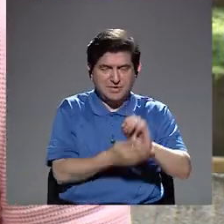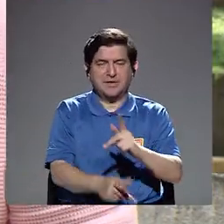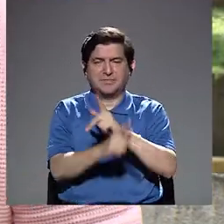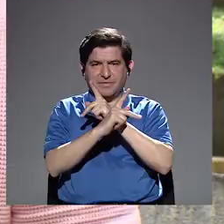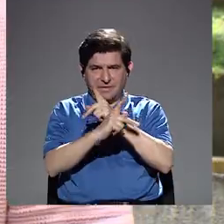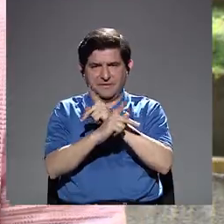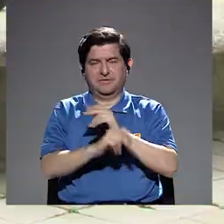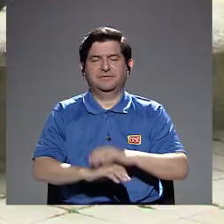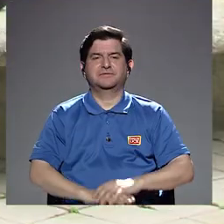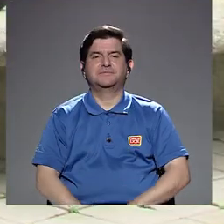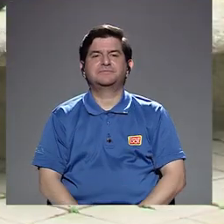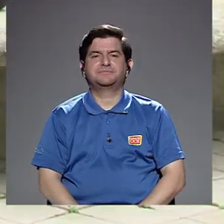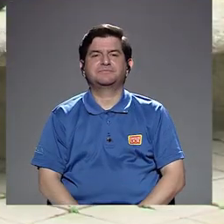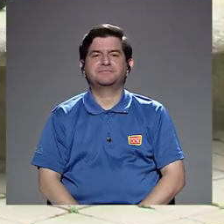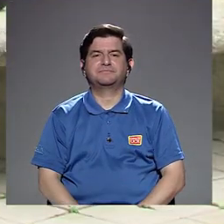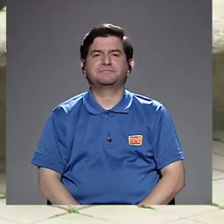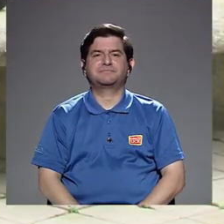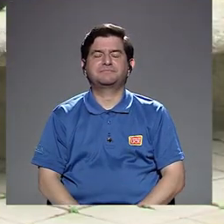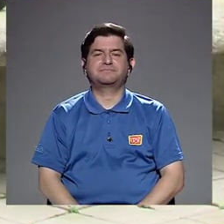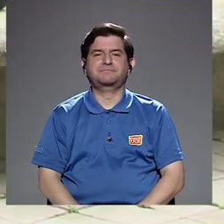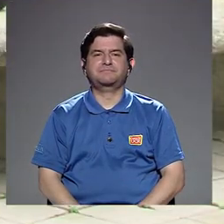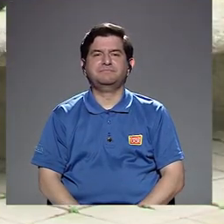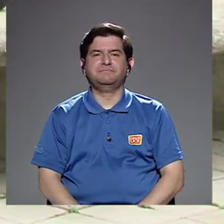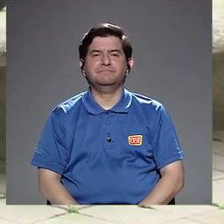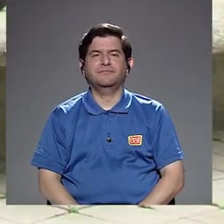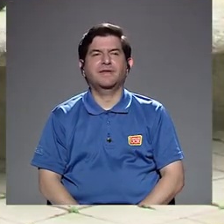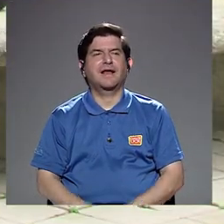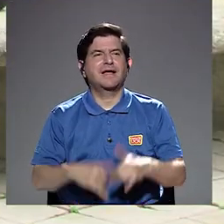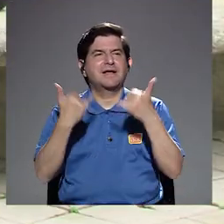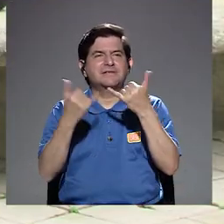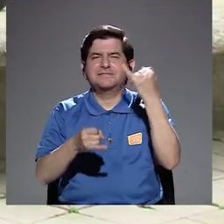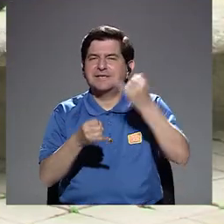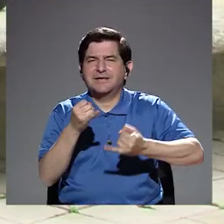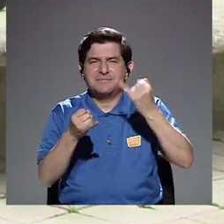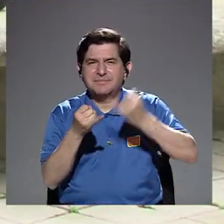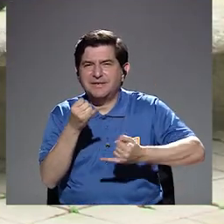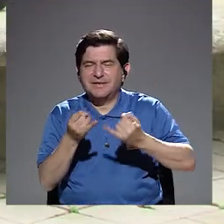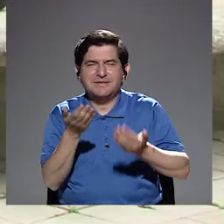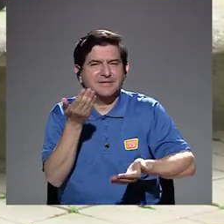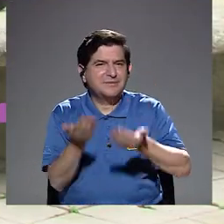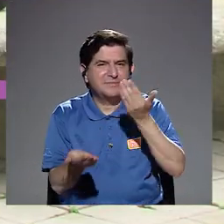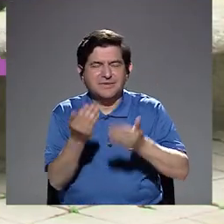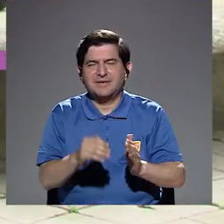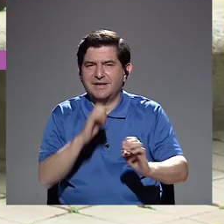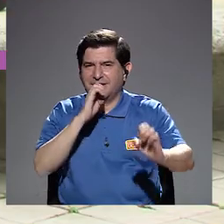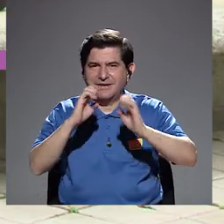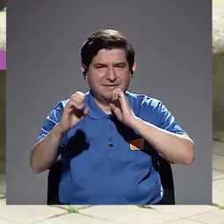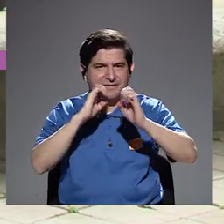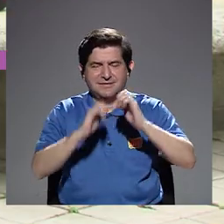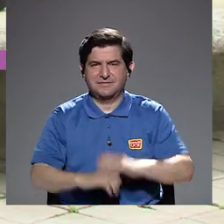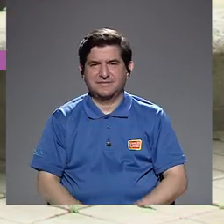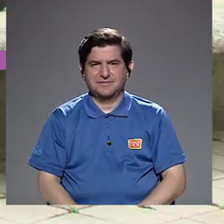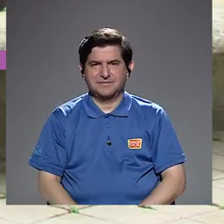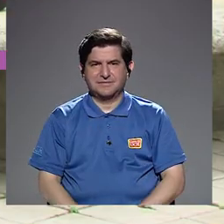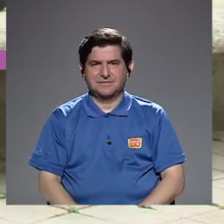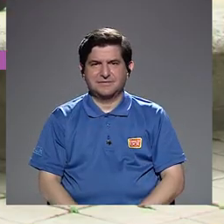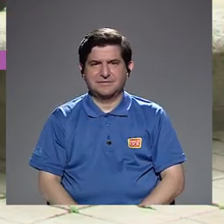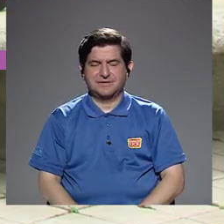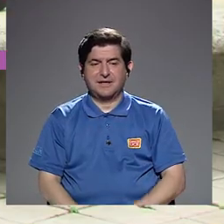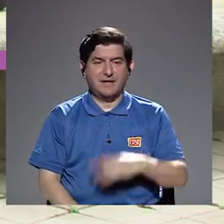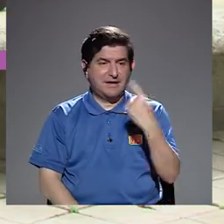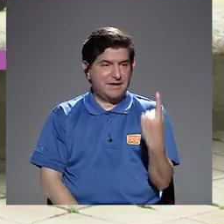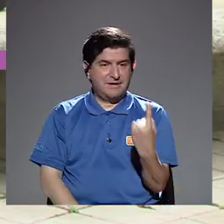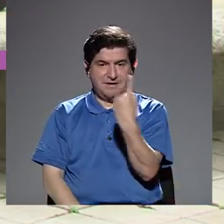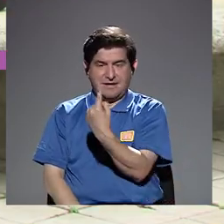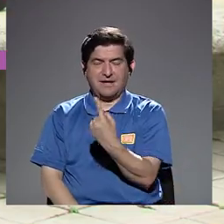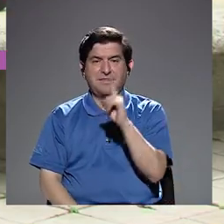considerar. Sí, quería pedirles tal vez ya como para cerrar esta entrevista, si tal vez nos pueden dejar cada